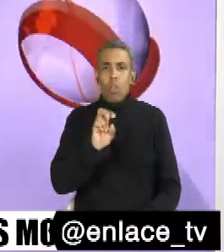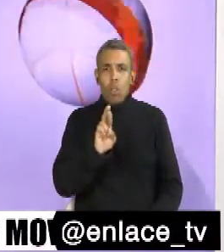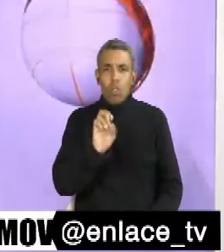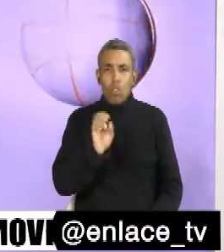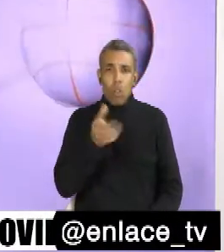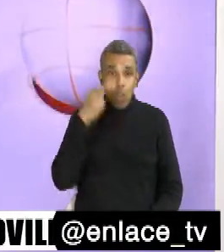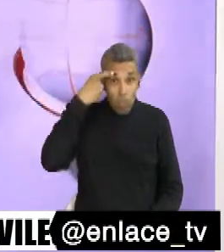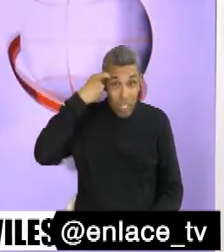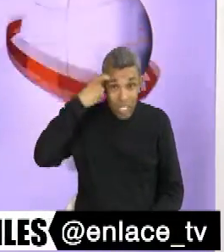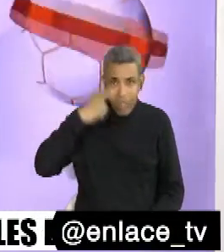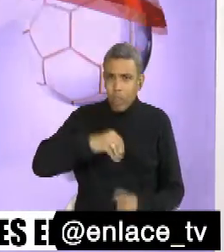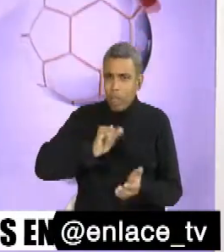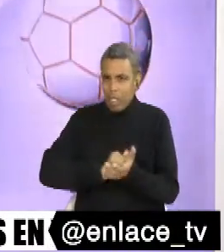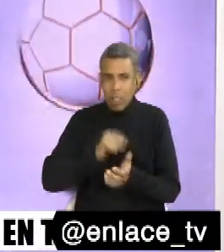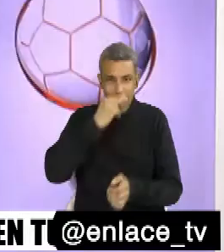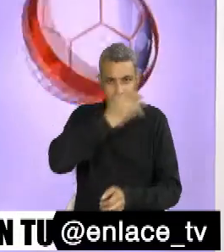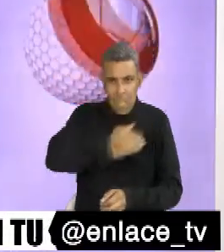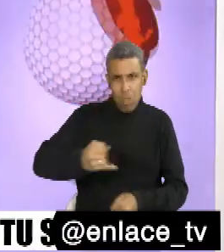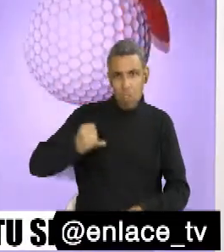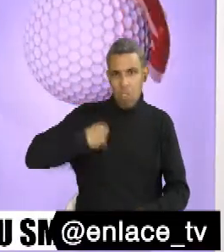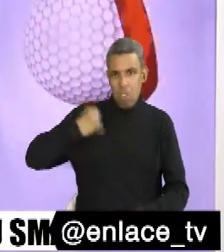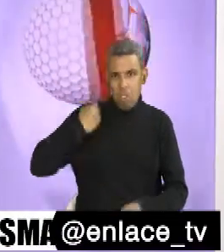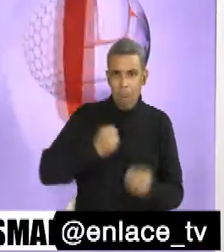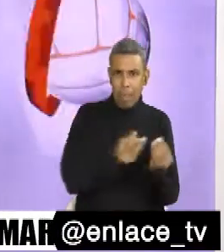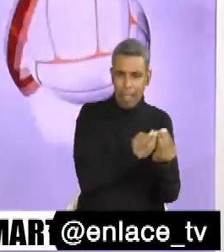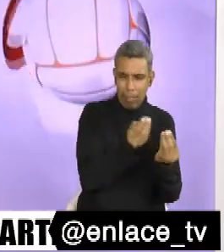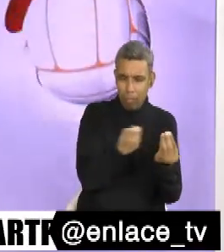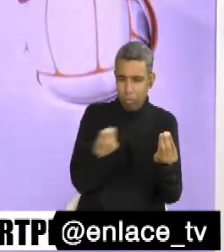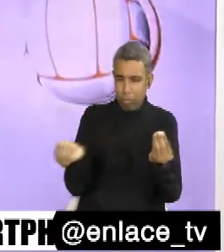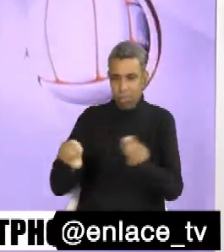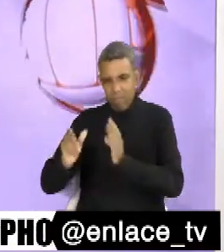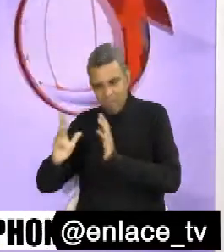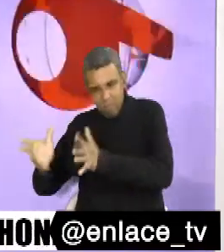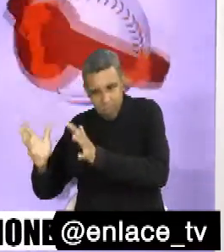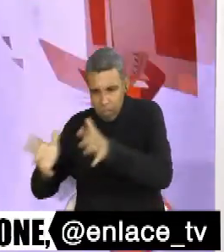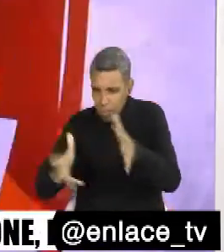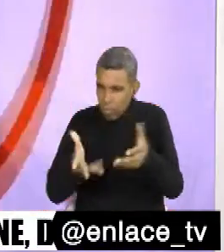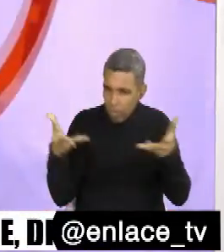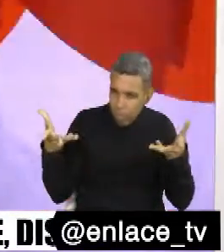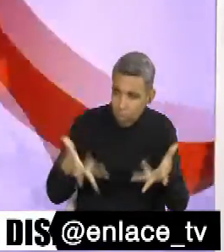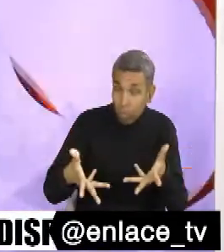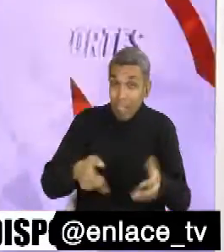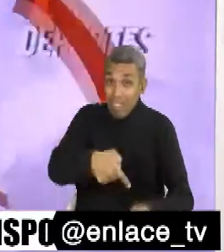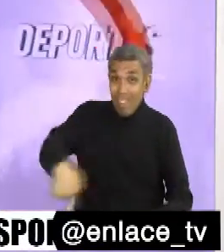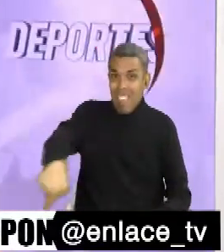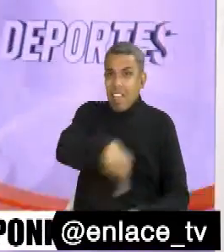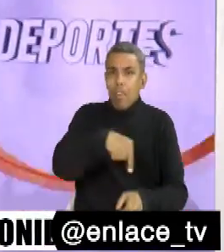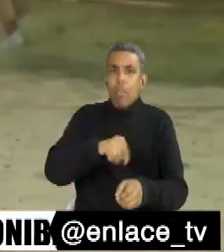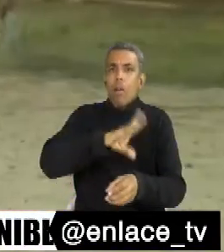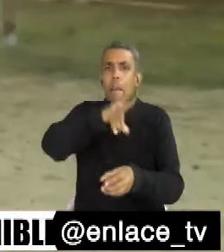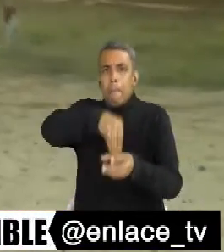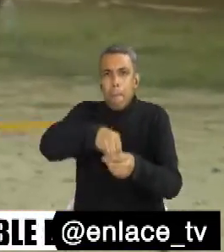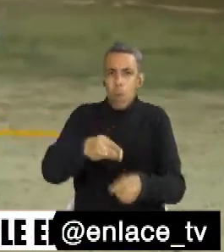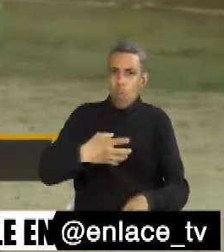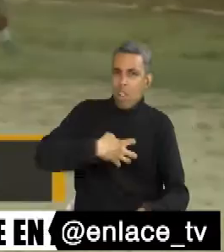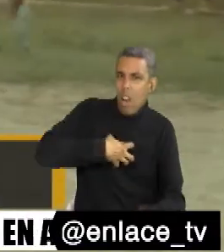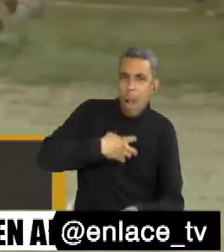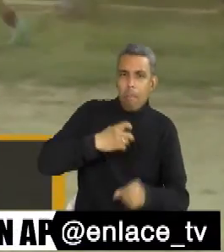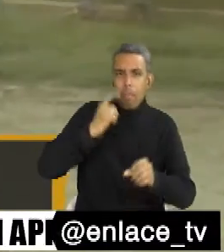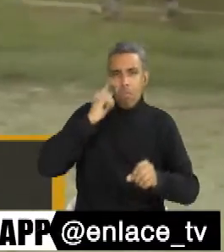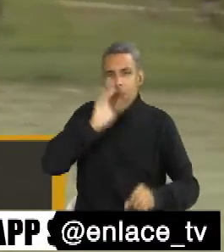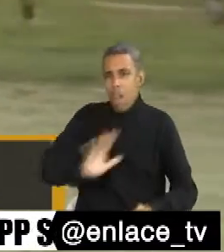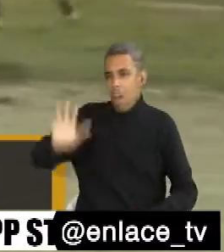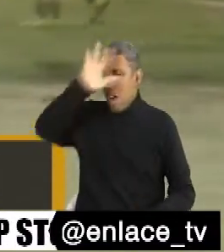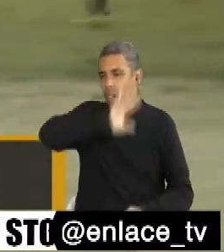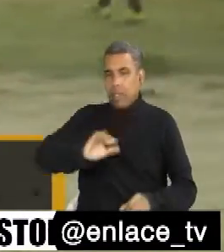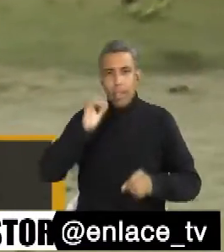de sus deportistas en diferentes categorías se encuentran compitiendo en campeonatos nacionales. Esos pequeños hacen parte